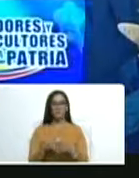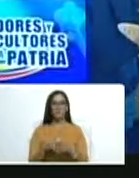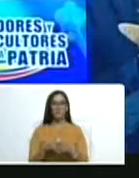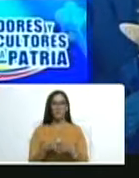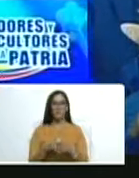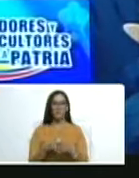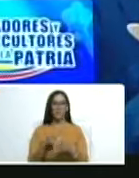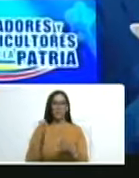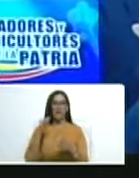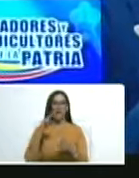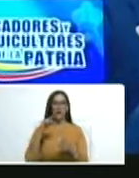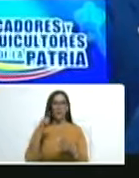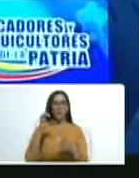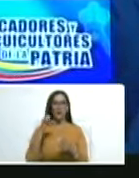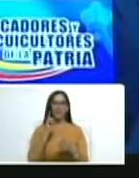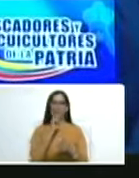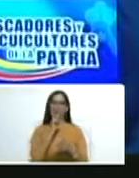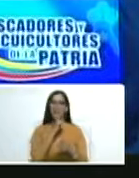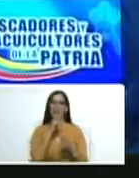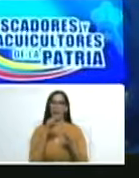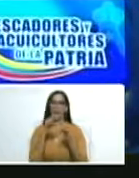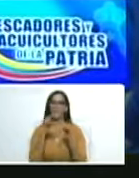Carúpano viene de la palabra